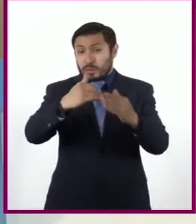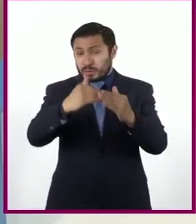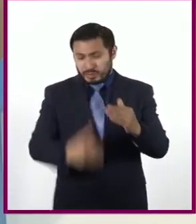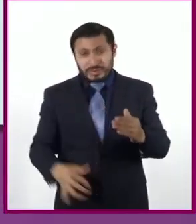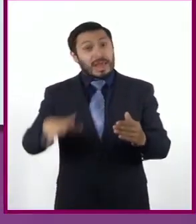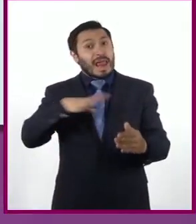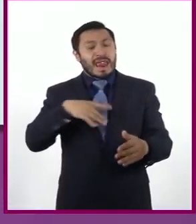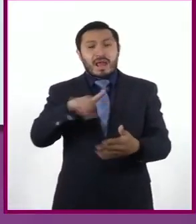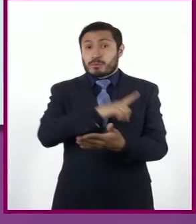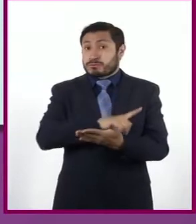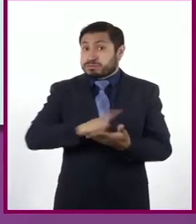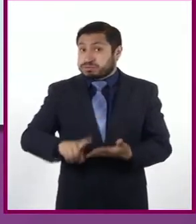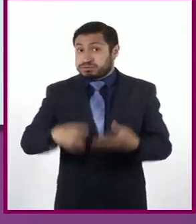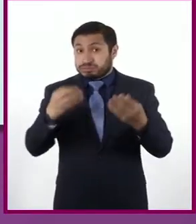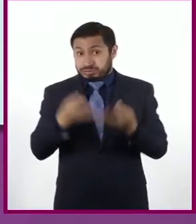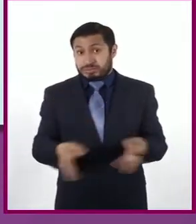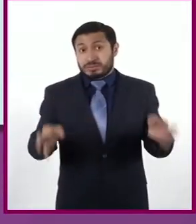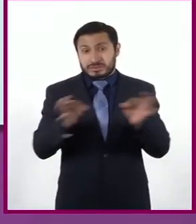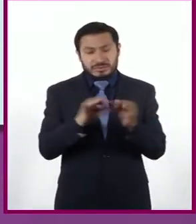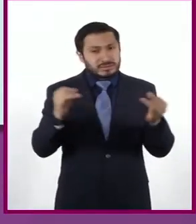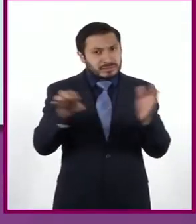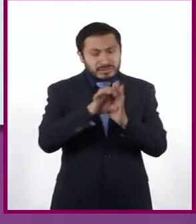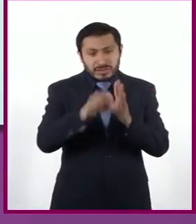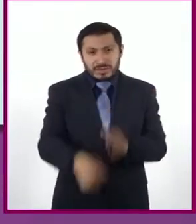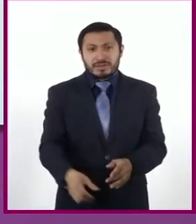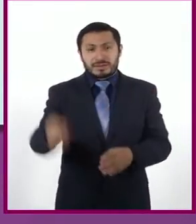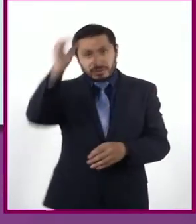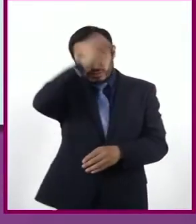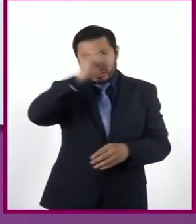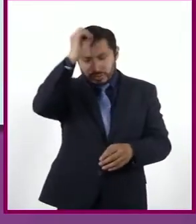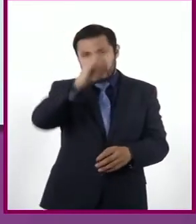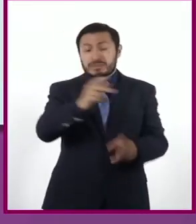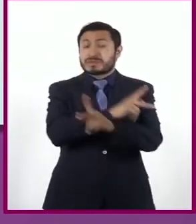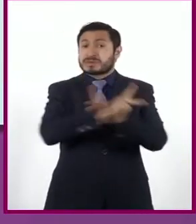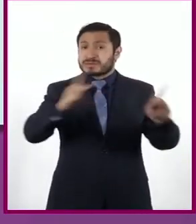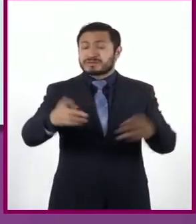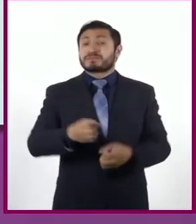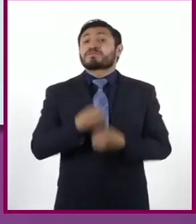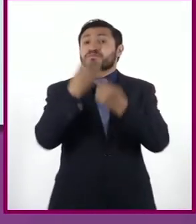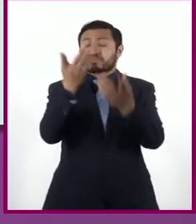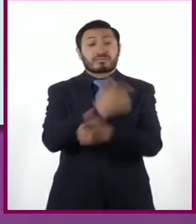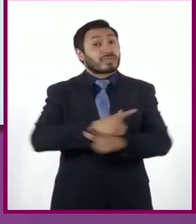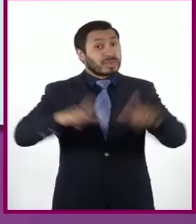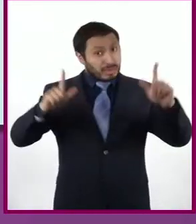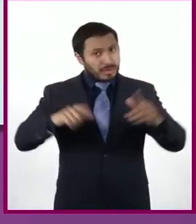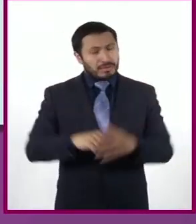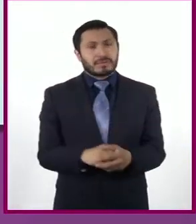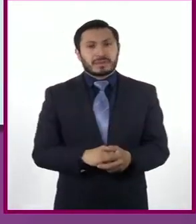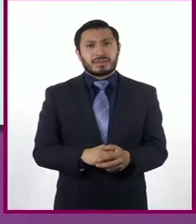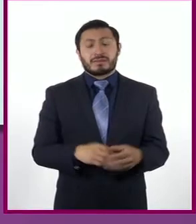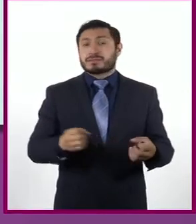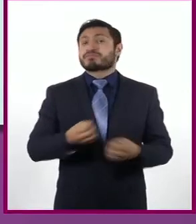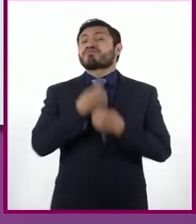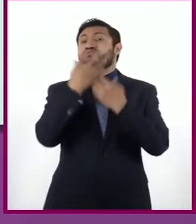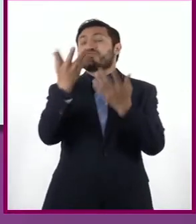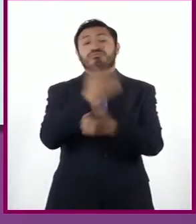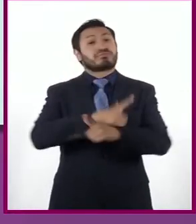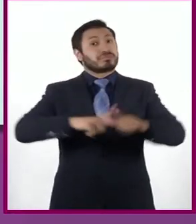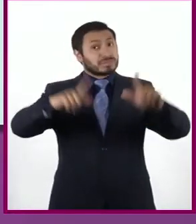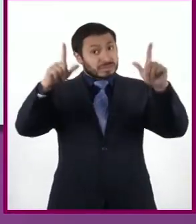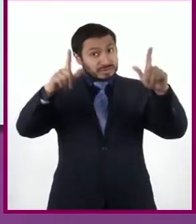derechos, hacer oír su voz en la toma de decisiones que los involucren, expresarse de manera